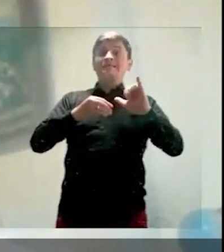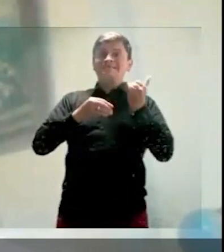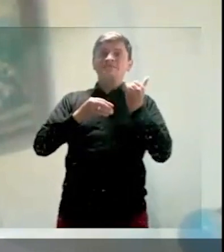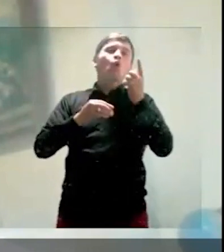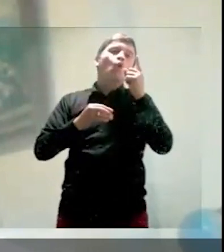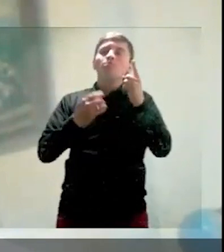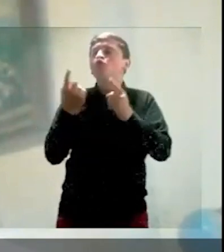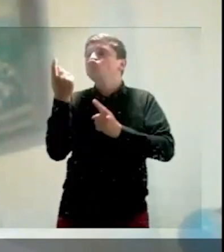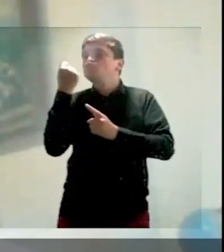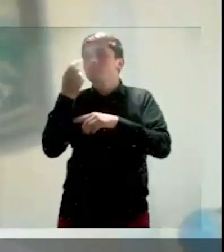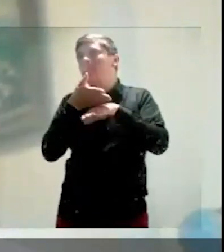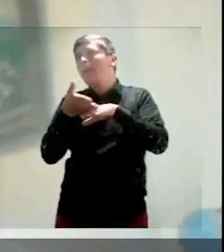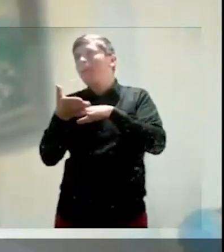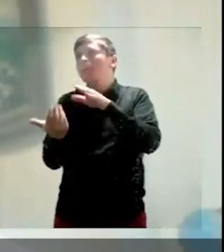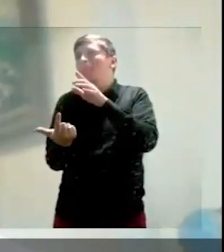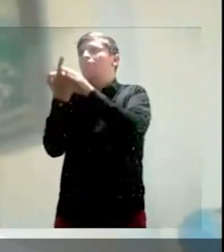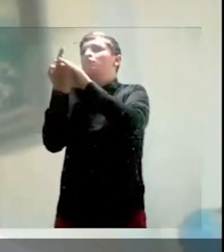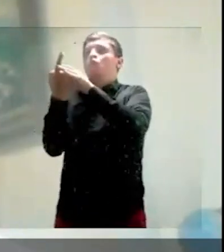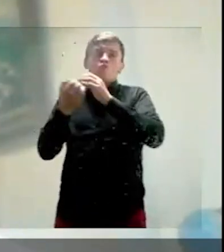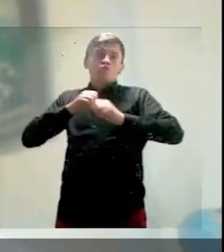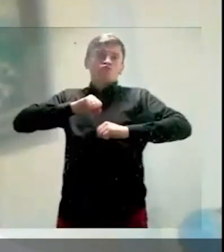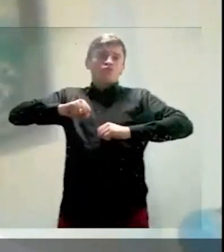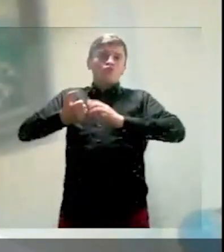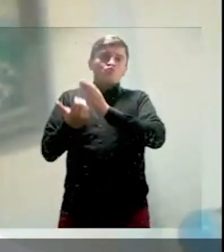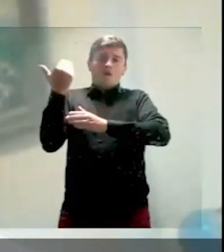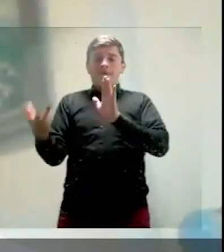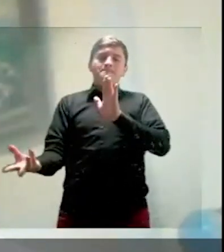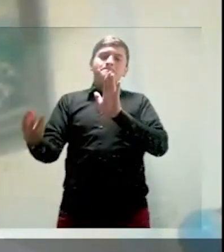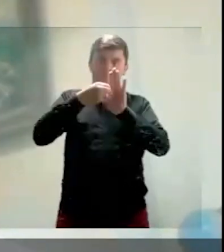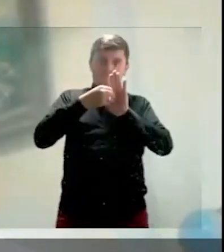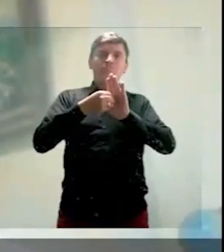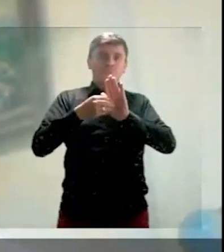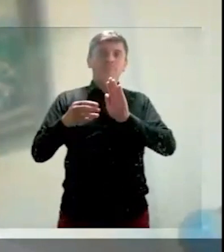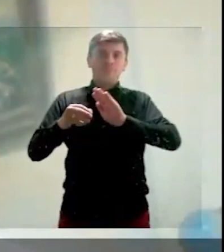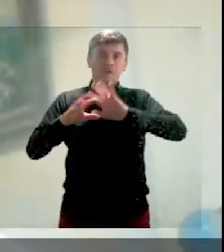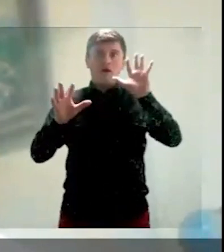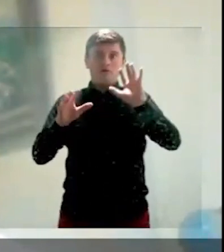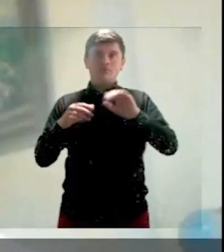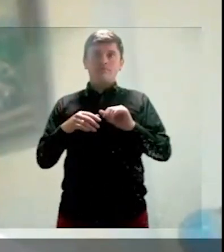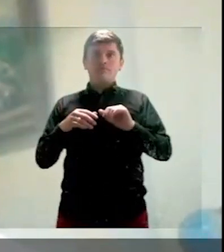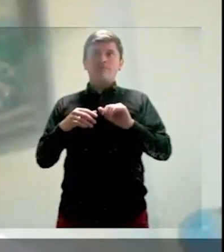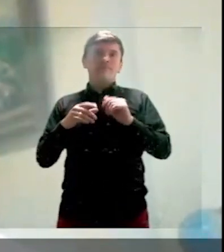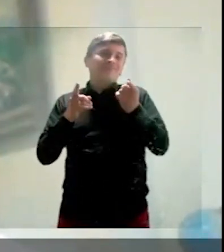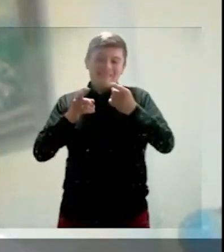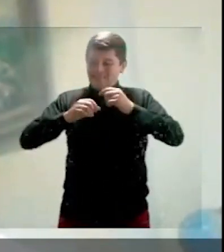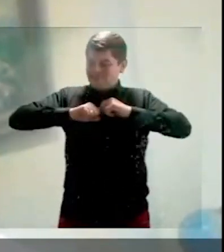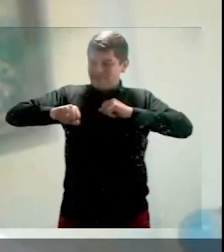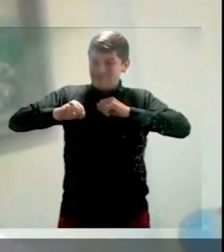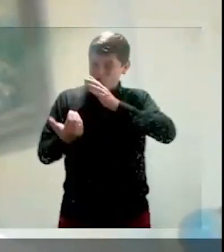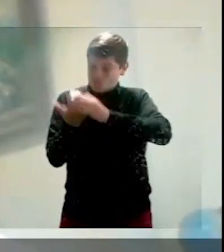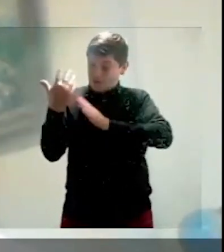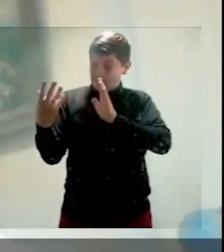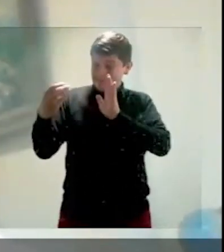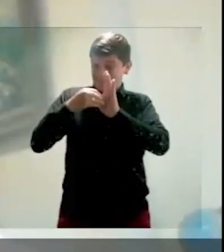surgen después de la positivización de los otros, son derechos que